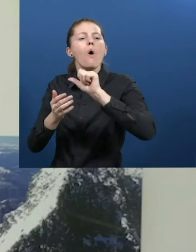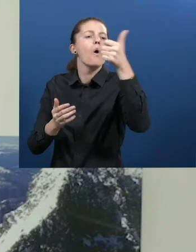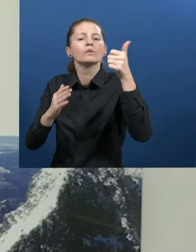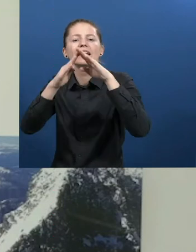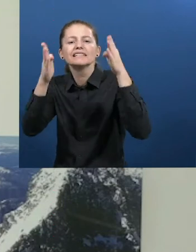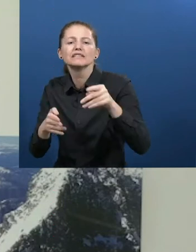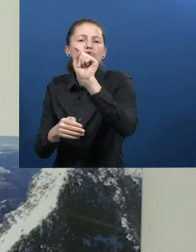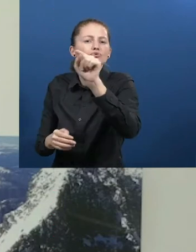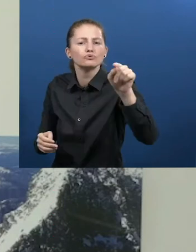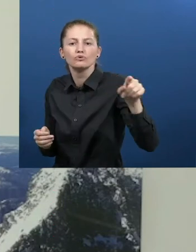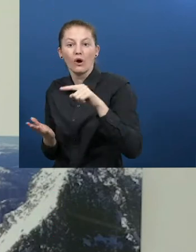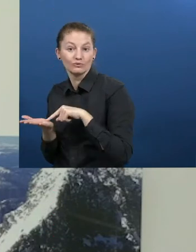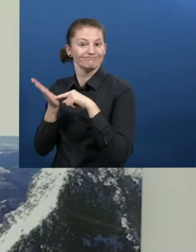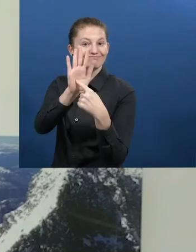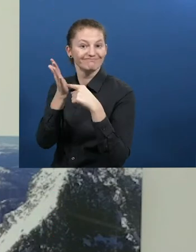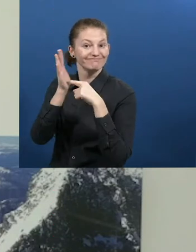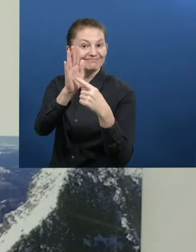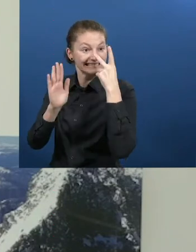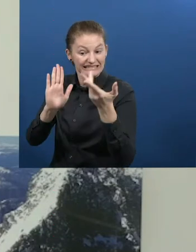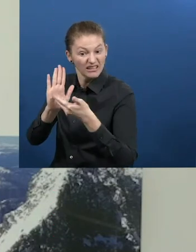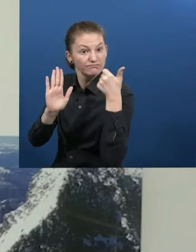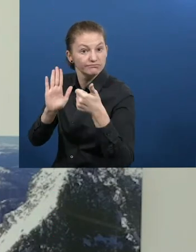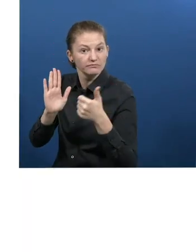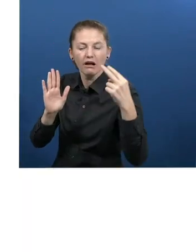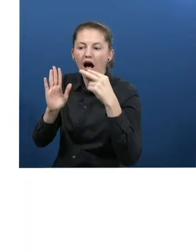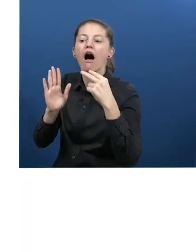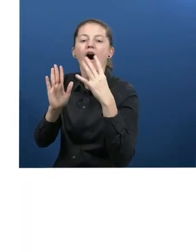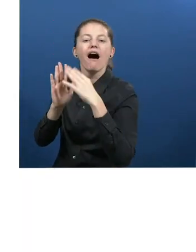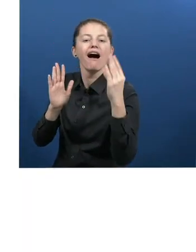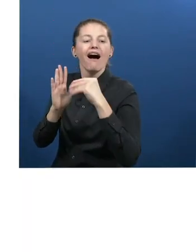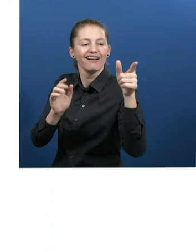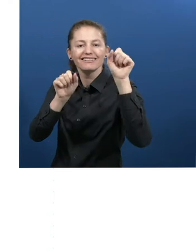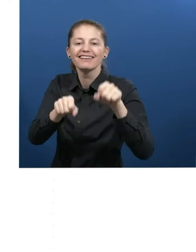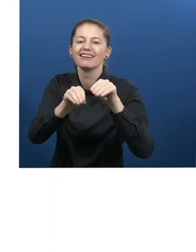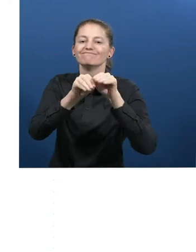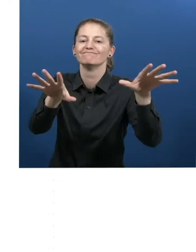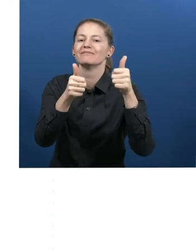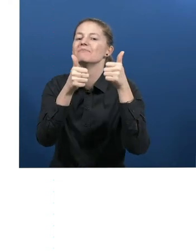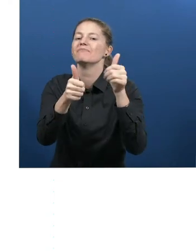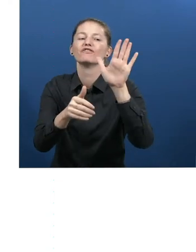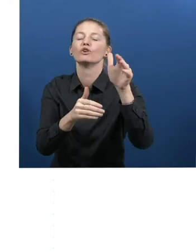puedan implementar esas buenas prácticas en sus propios procesos de formación. How did the solution help you?